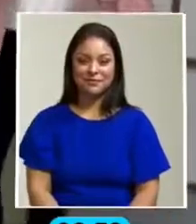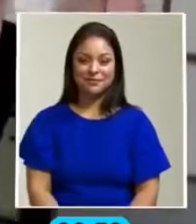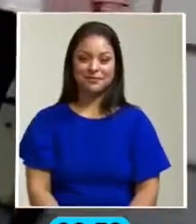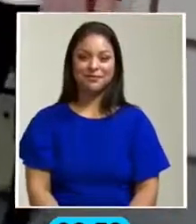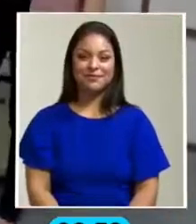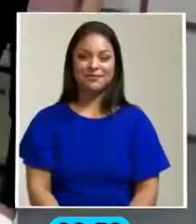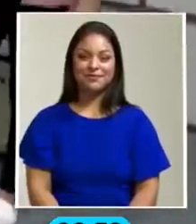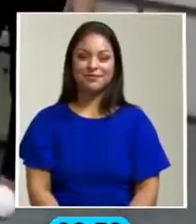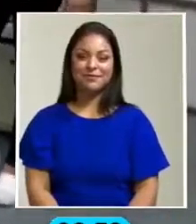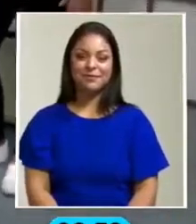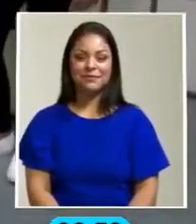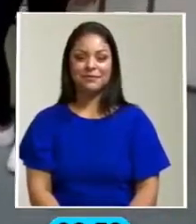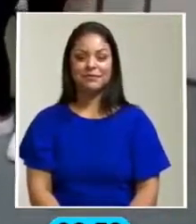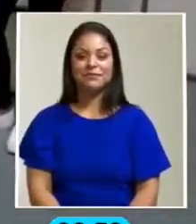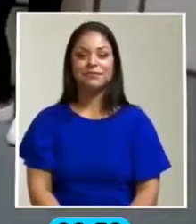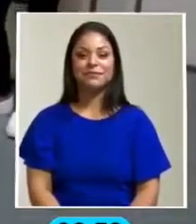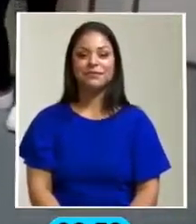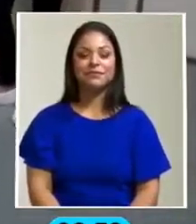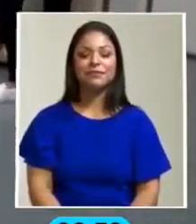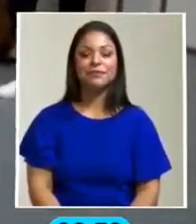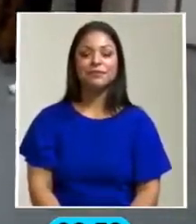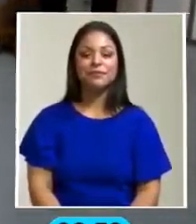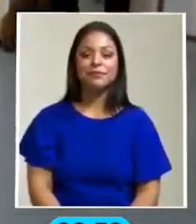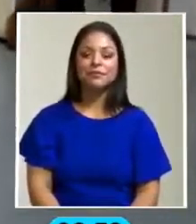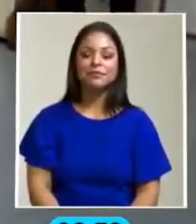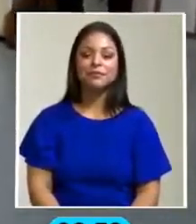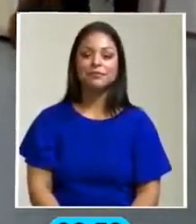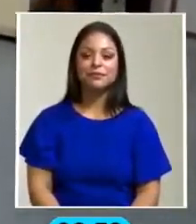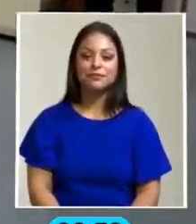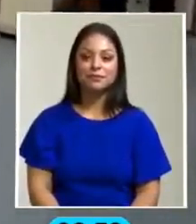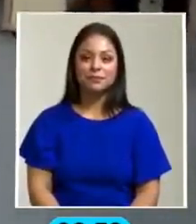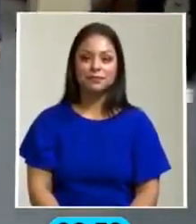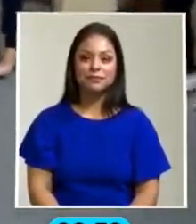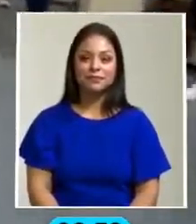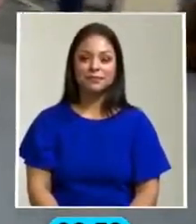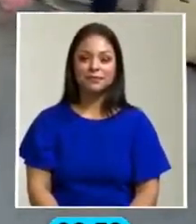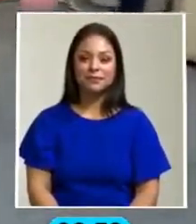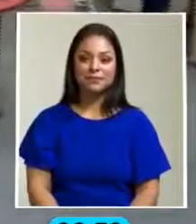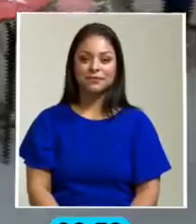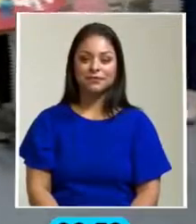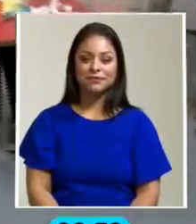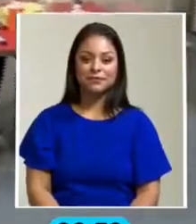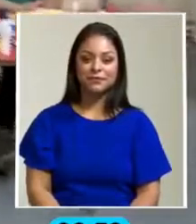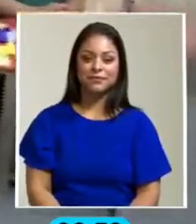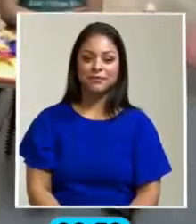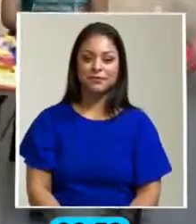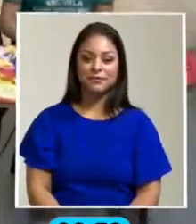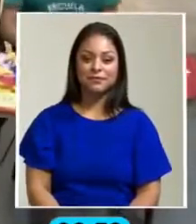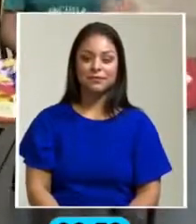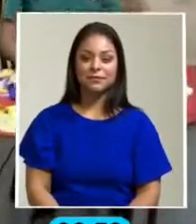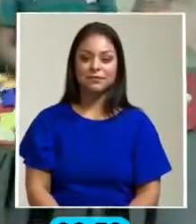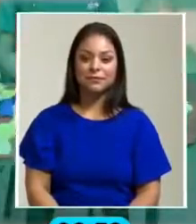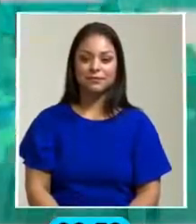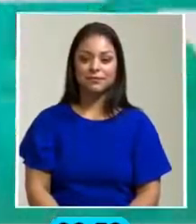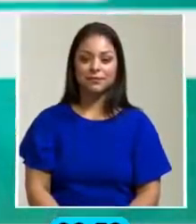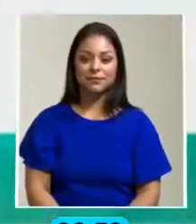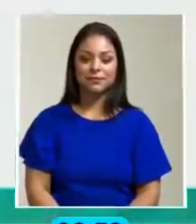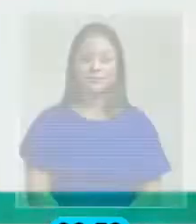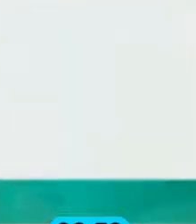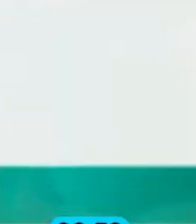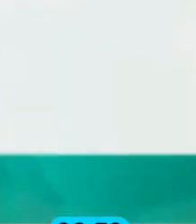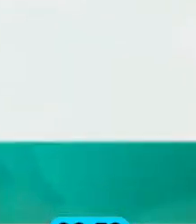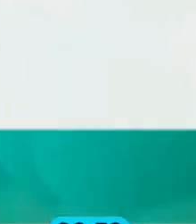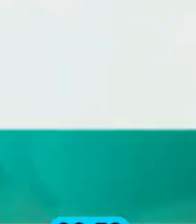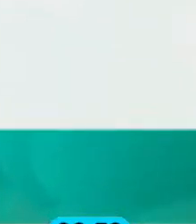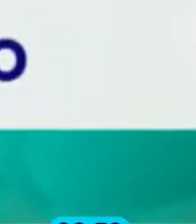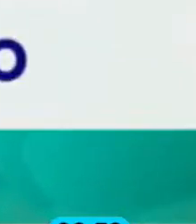Sé que las ventanas se pueden abrir. Cambiar el